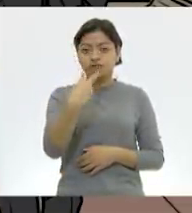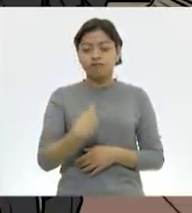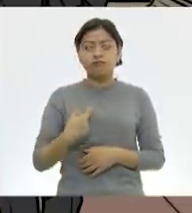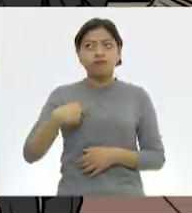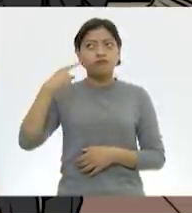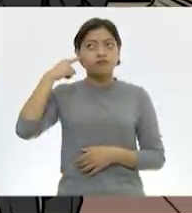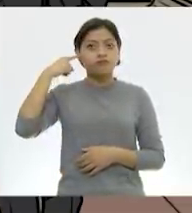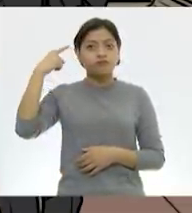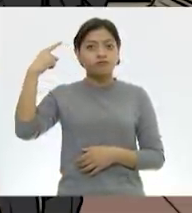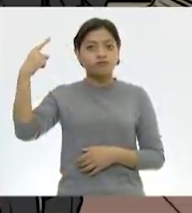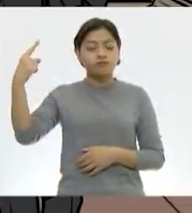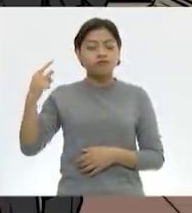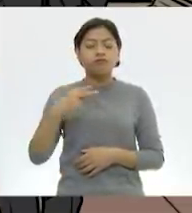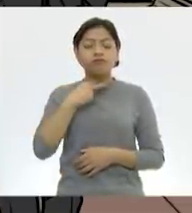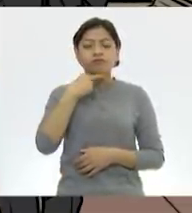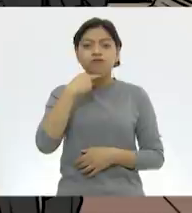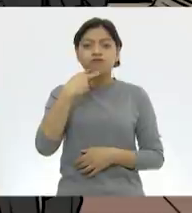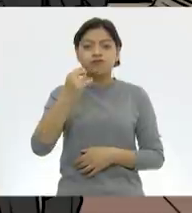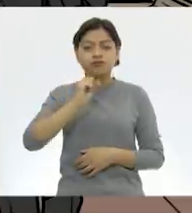de nuevo su voz cavernosa.